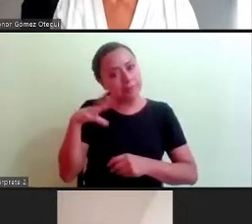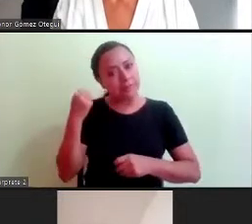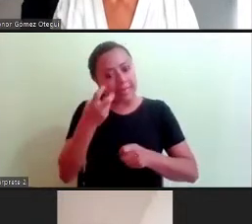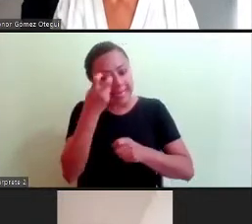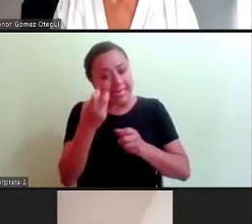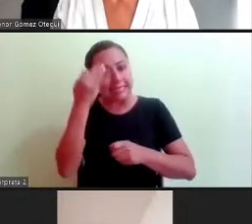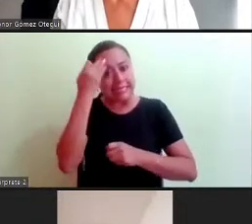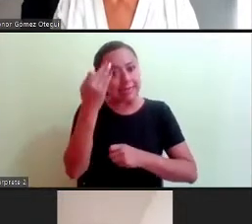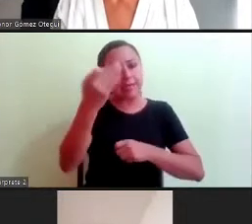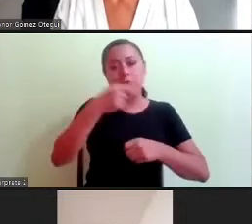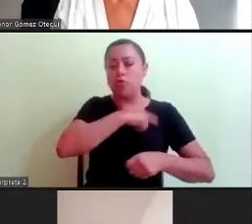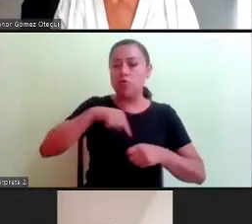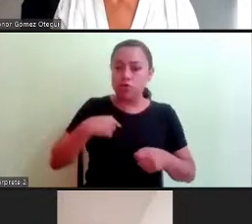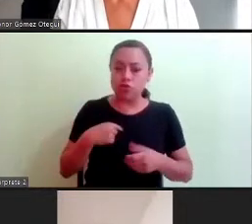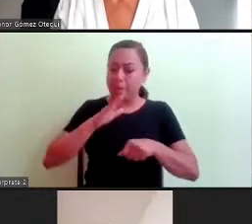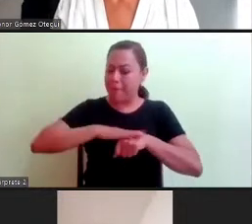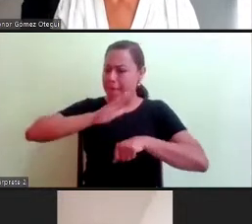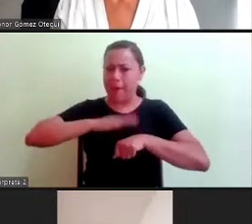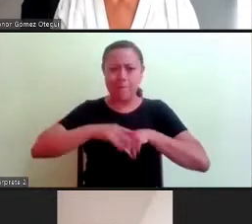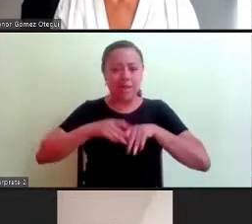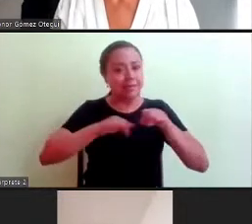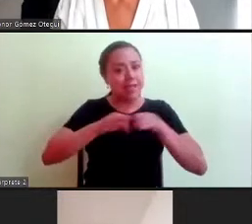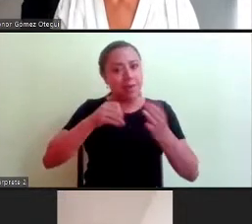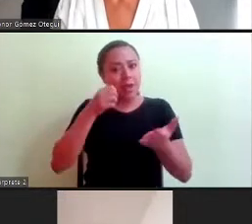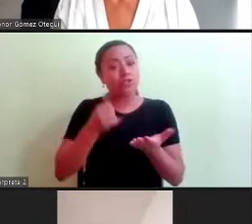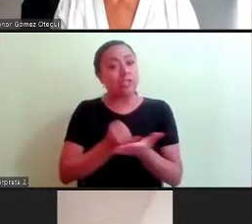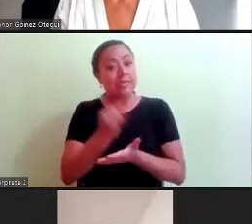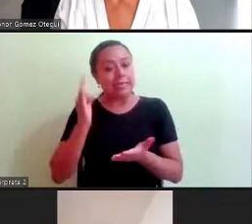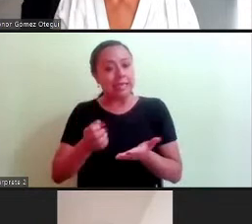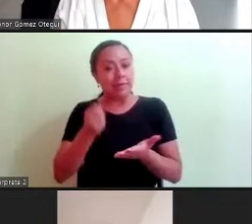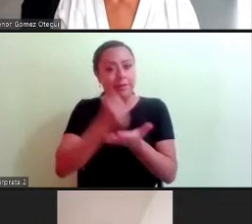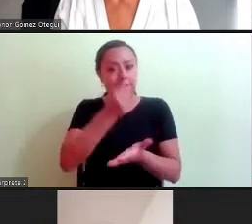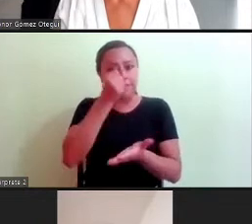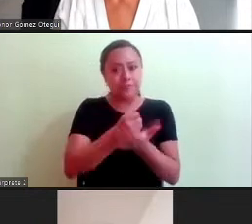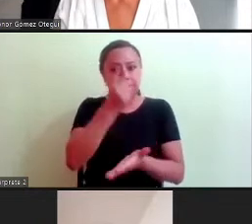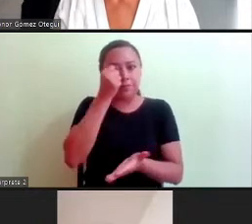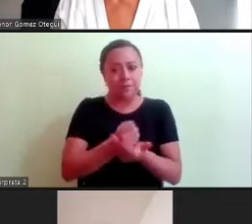saquemos adelante lo más que se pueda de los dictámenes que tenemos